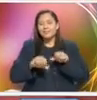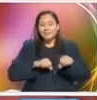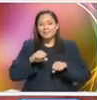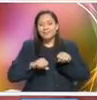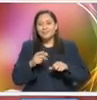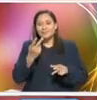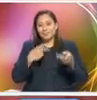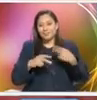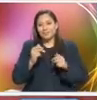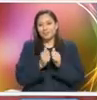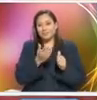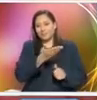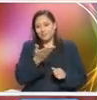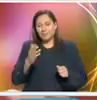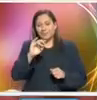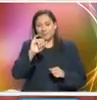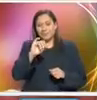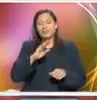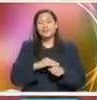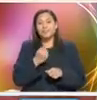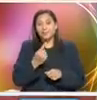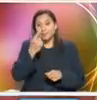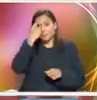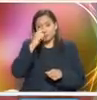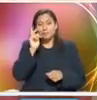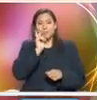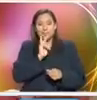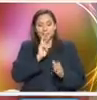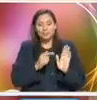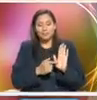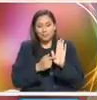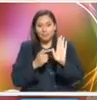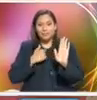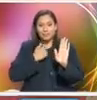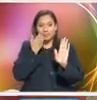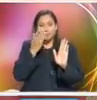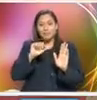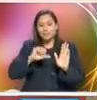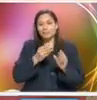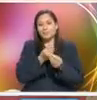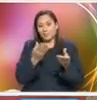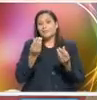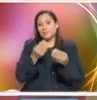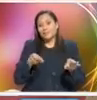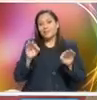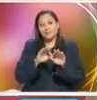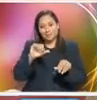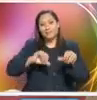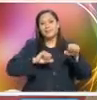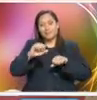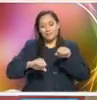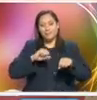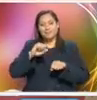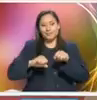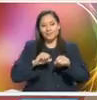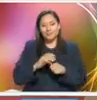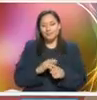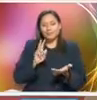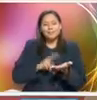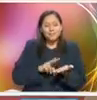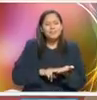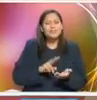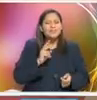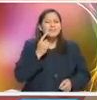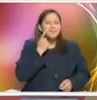para estar aquí con ustedes. Pero sí, porque para probar lo que quiero compartirles el día de hoy me era importante y relevante